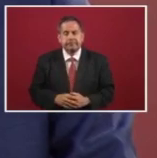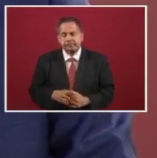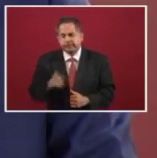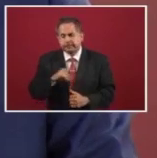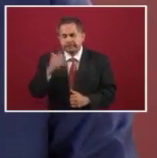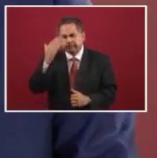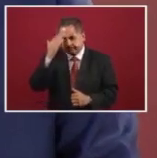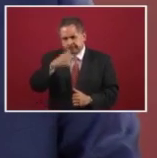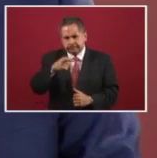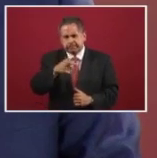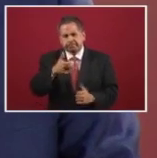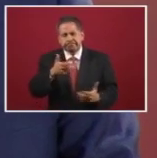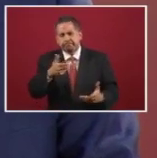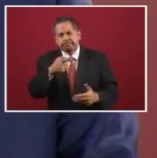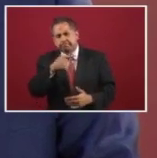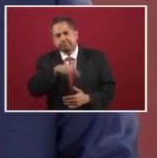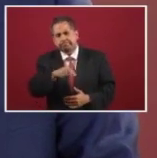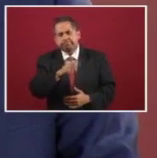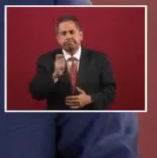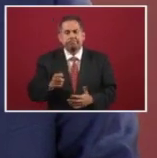¿Saben qué han hecho